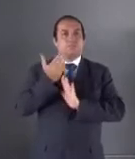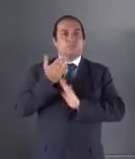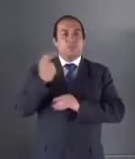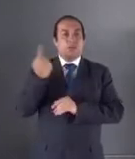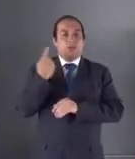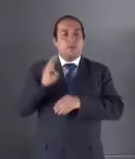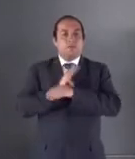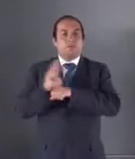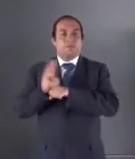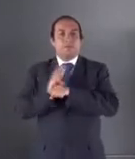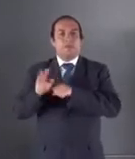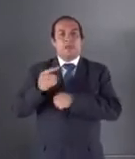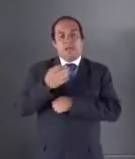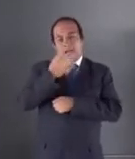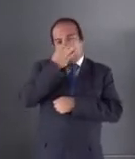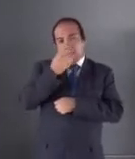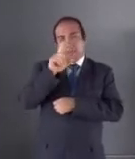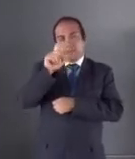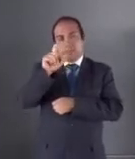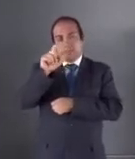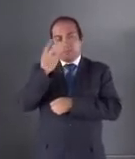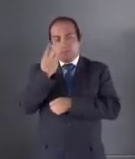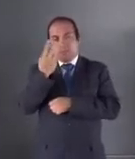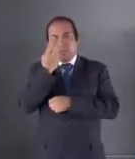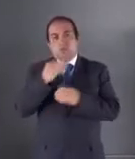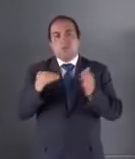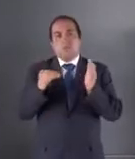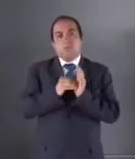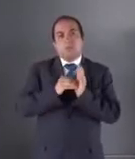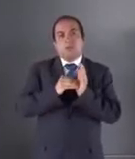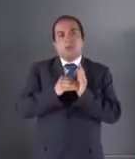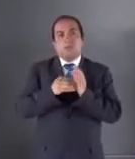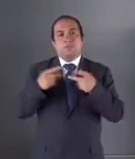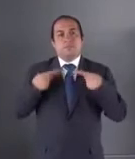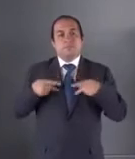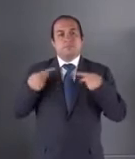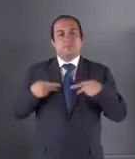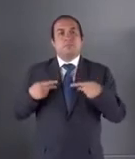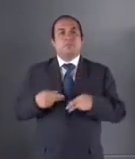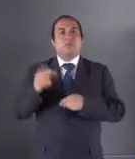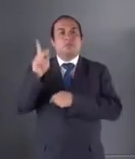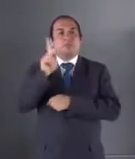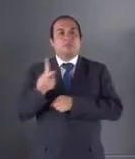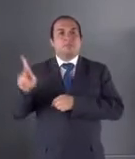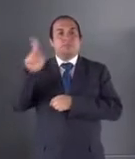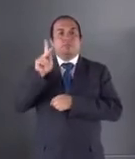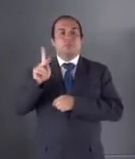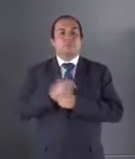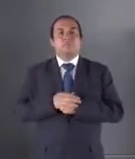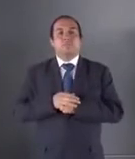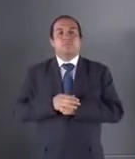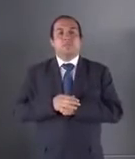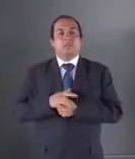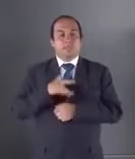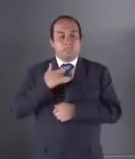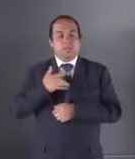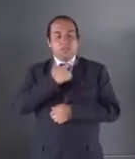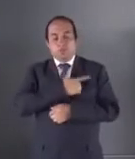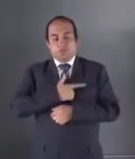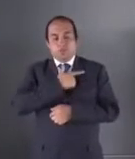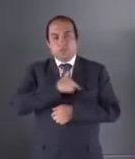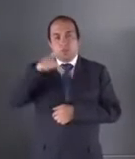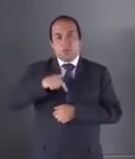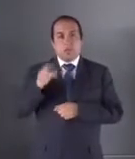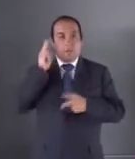300,000 habitantes de la zona de Coltepec. Por eso nos da mucho gusto esta visita y